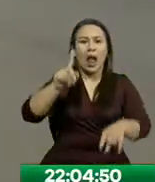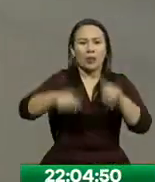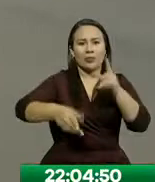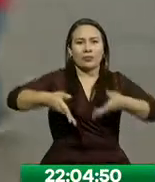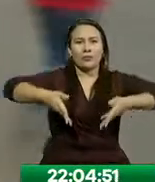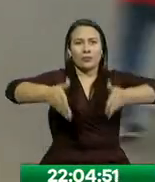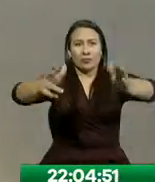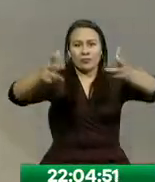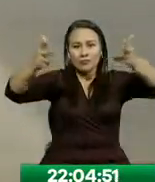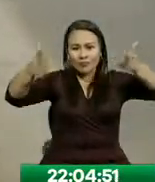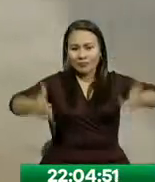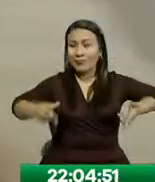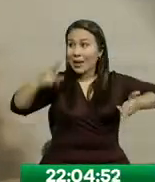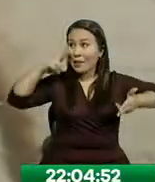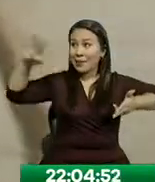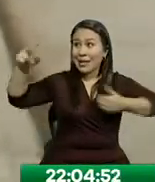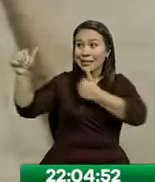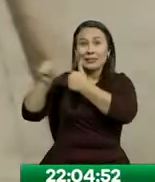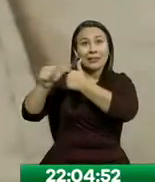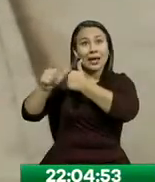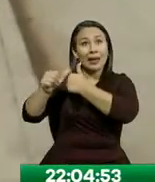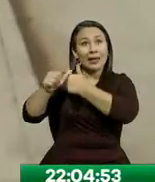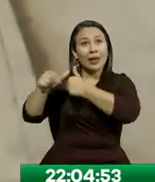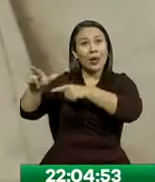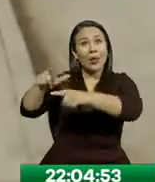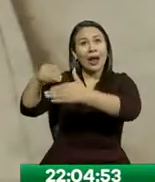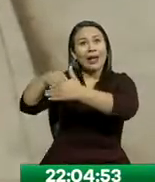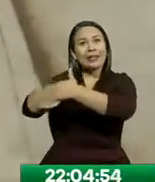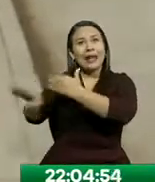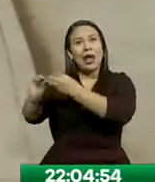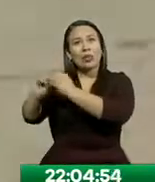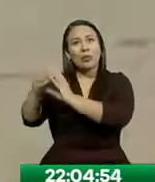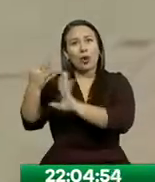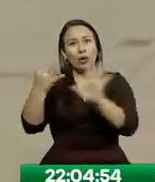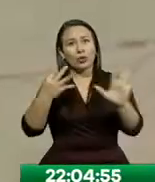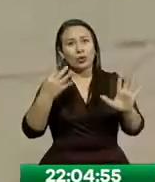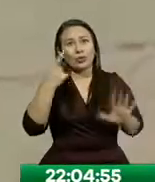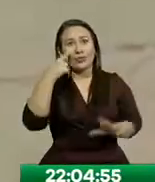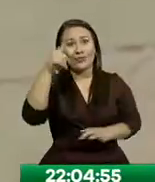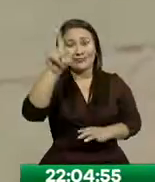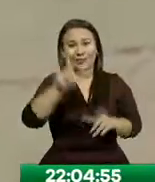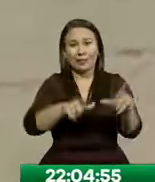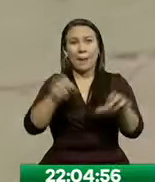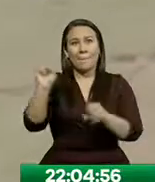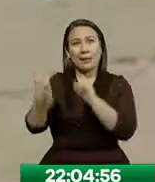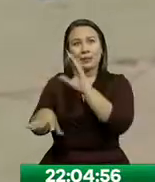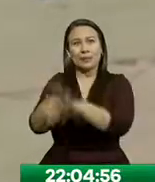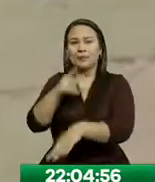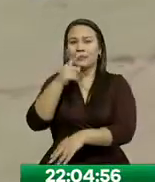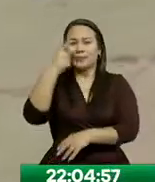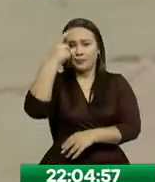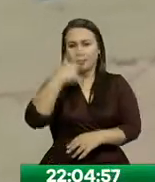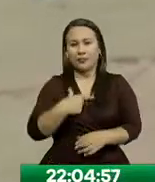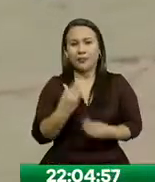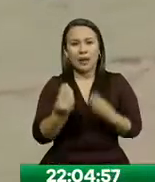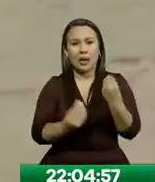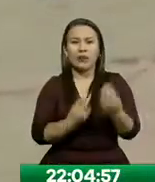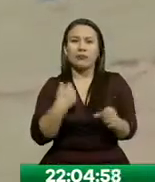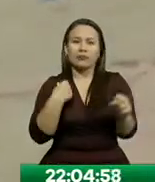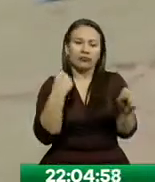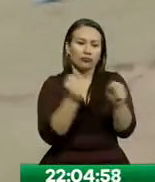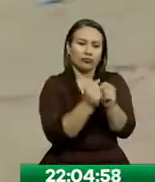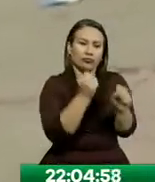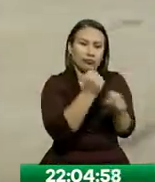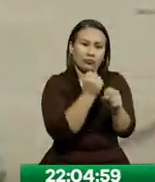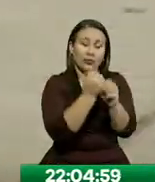la vía perimetral a pocos metros de la conocida entrada de la 8. Allí atienden a personal que labora con ellos y cuando